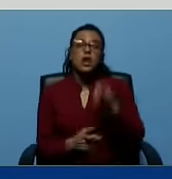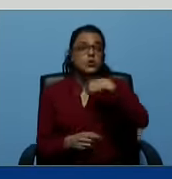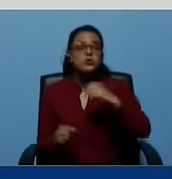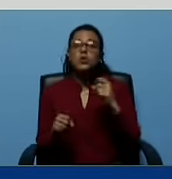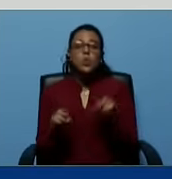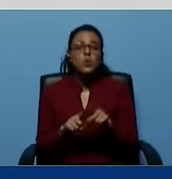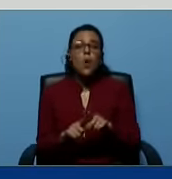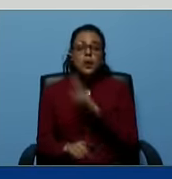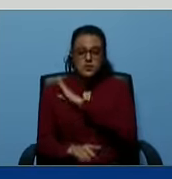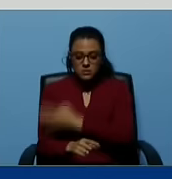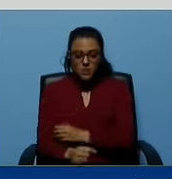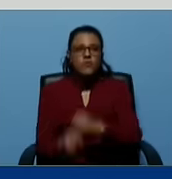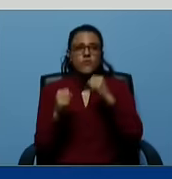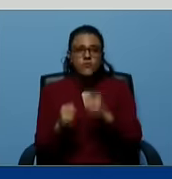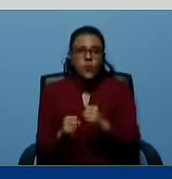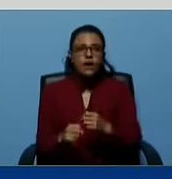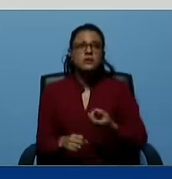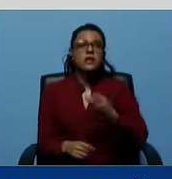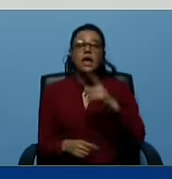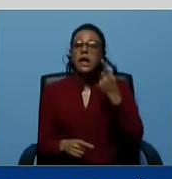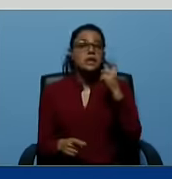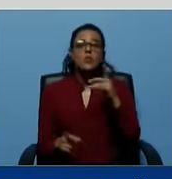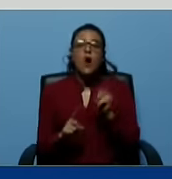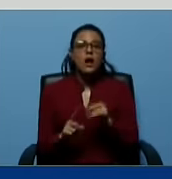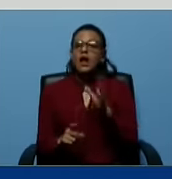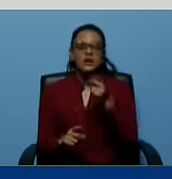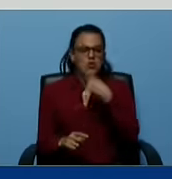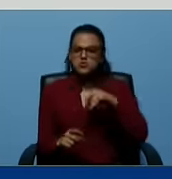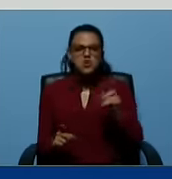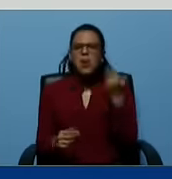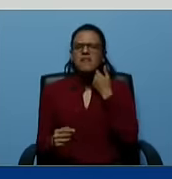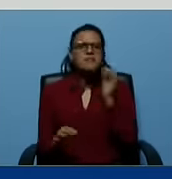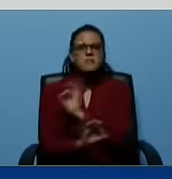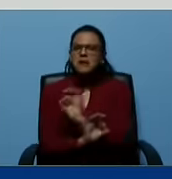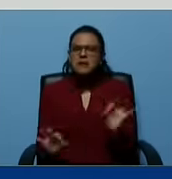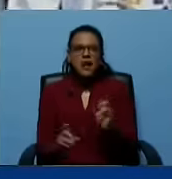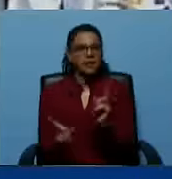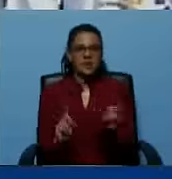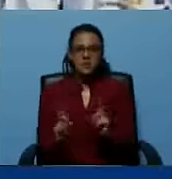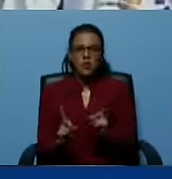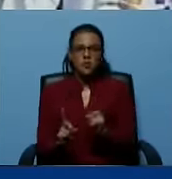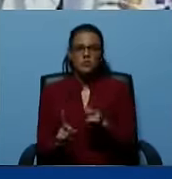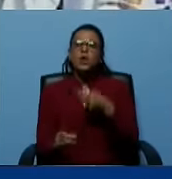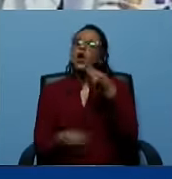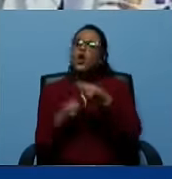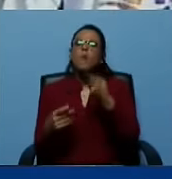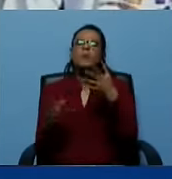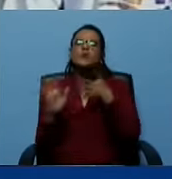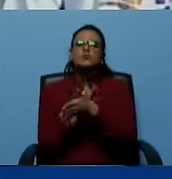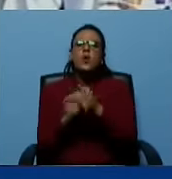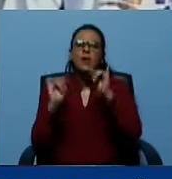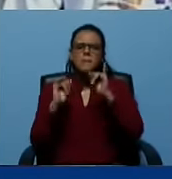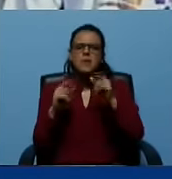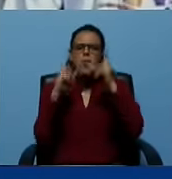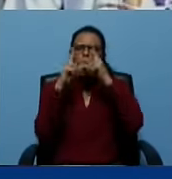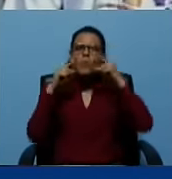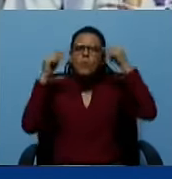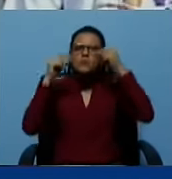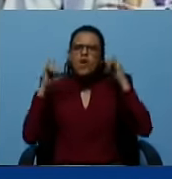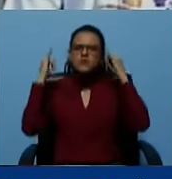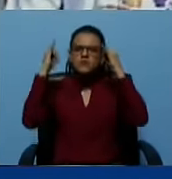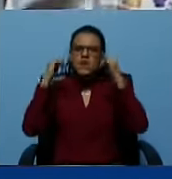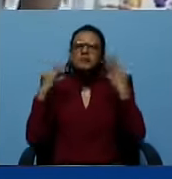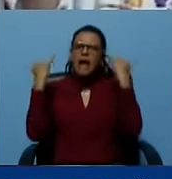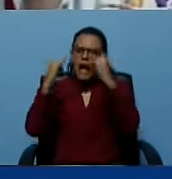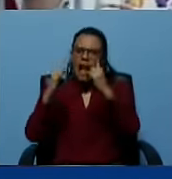sanos, que no nos dio ni coquito, pues. No nos dio nada. Génesis, ¿cómo está el tema del Mostachofec? ¿Cómo encara la